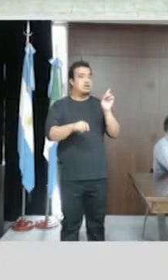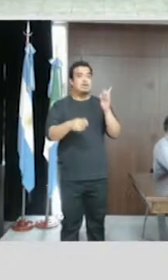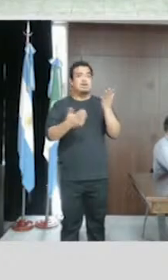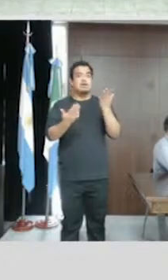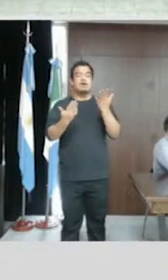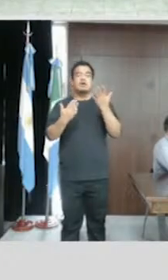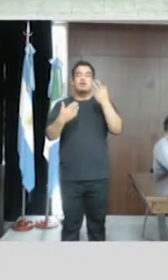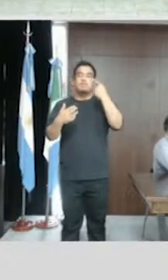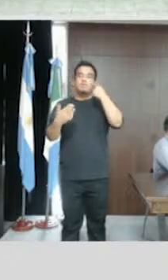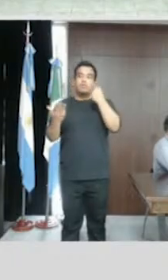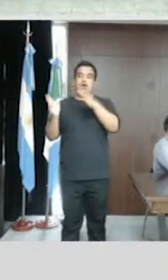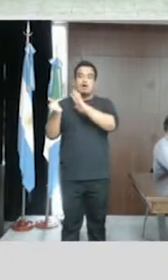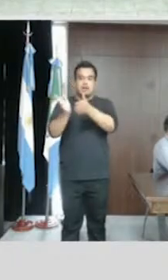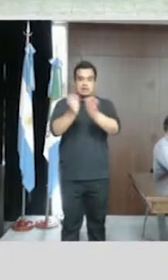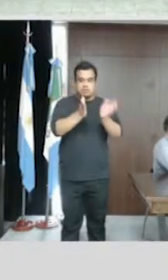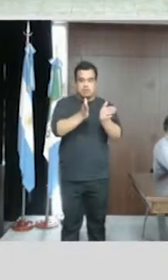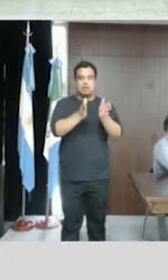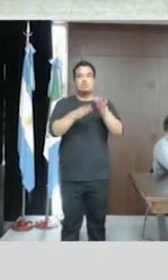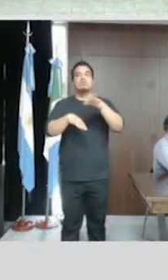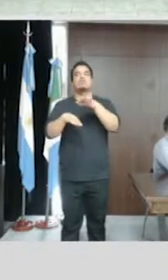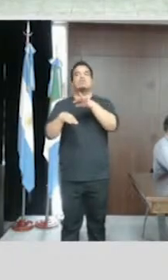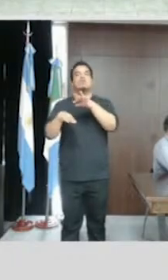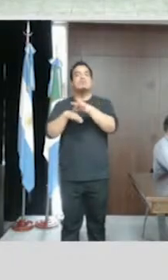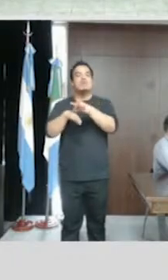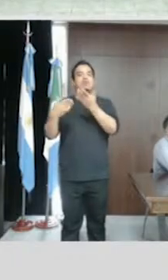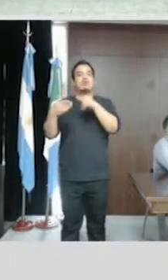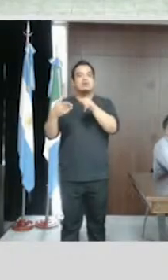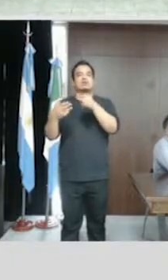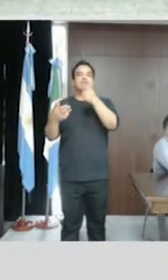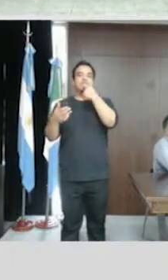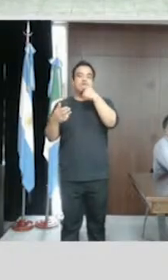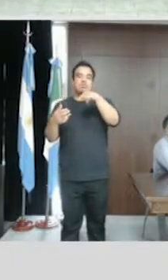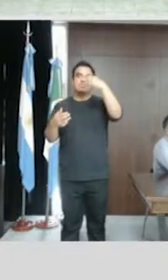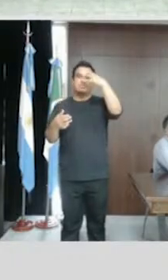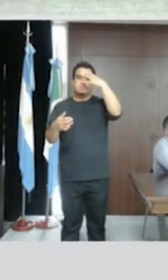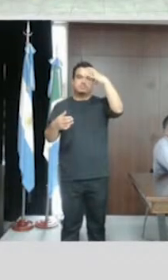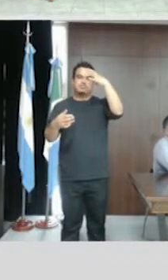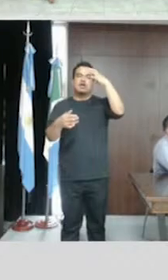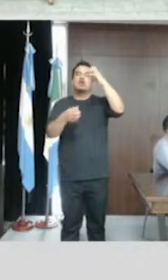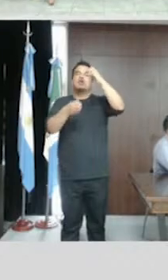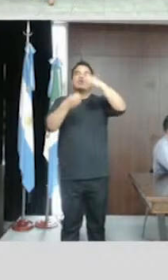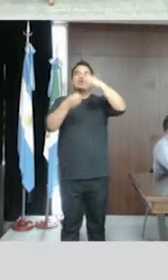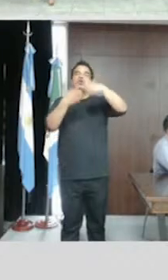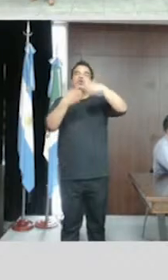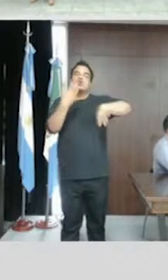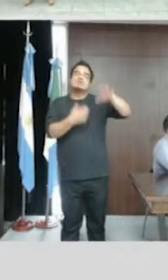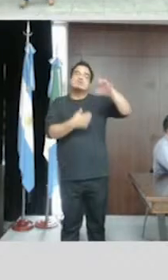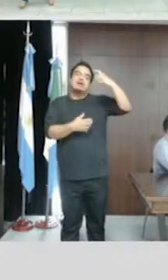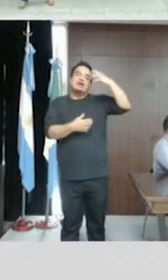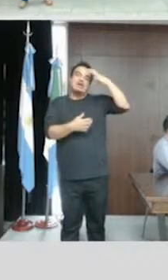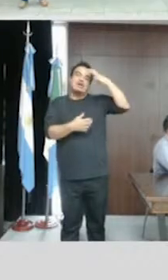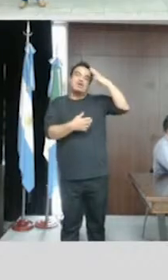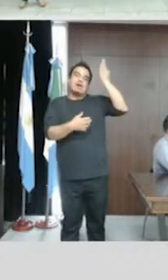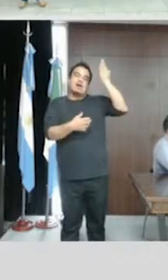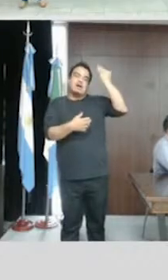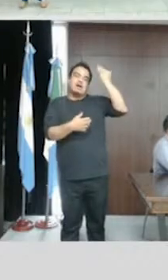realidad, la de reminiscencia, que es excelente, aprovechar cuando salimos a caminar con el viejo